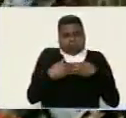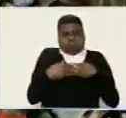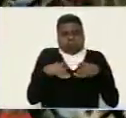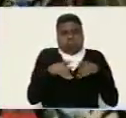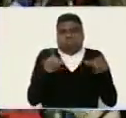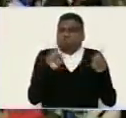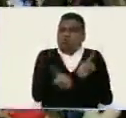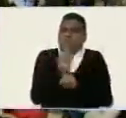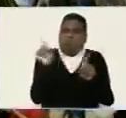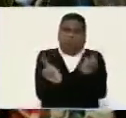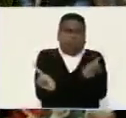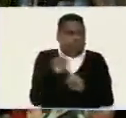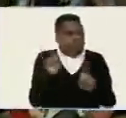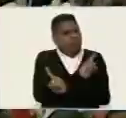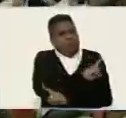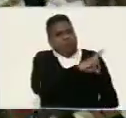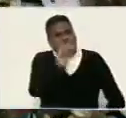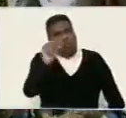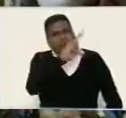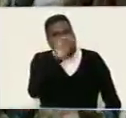no y no.